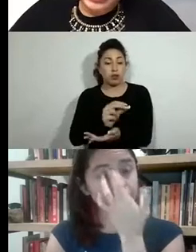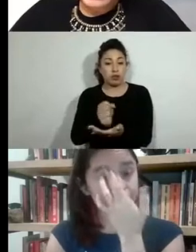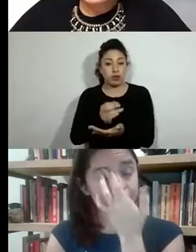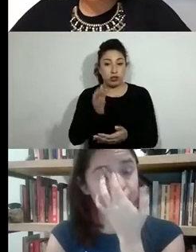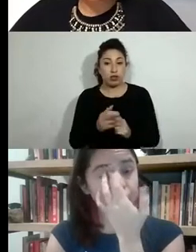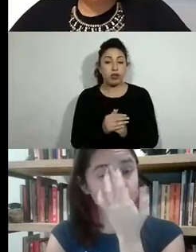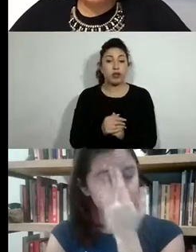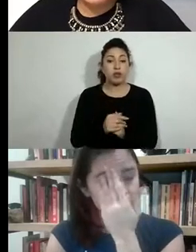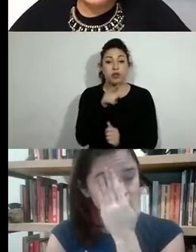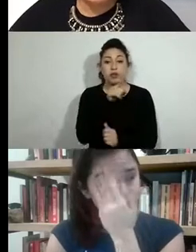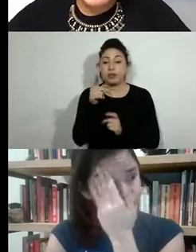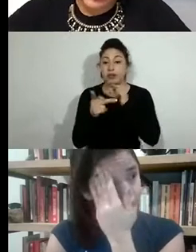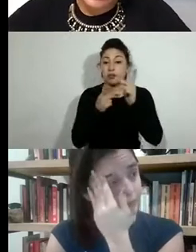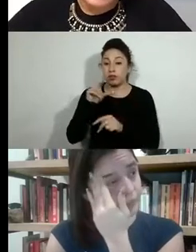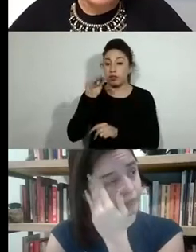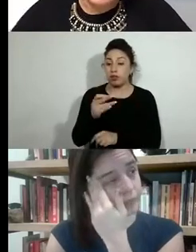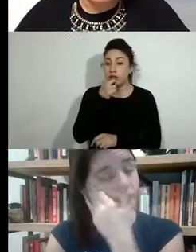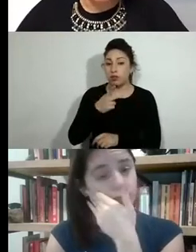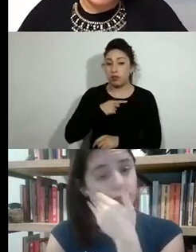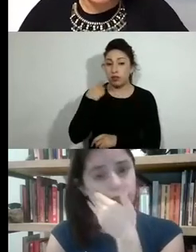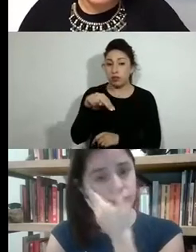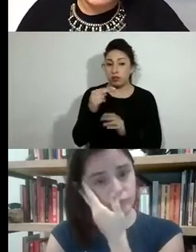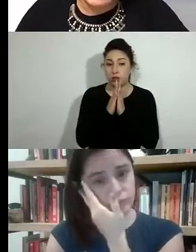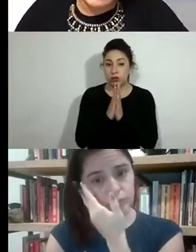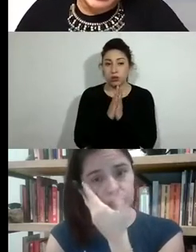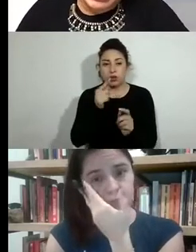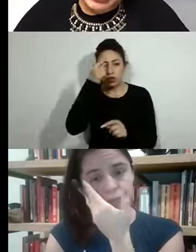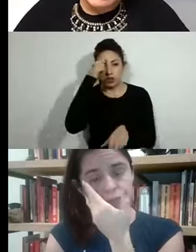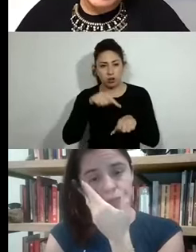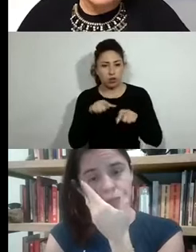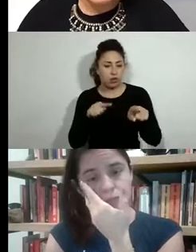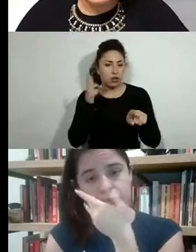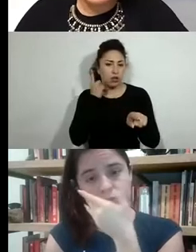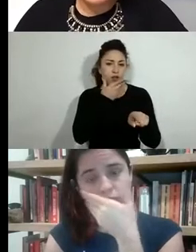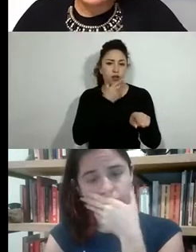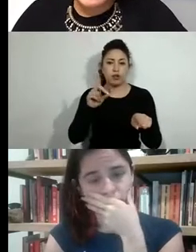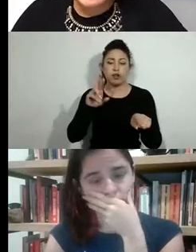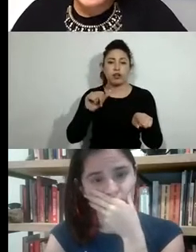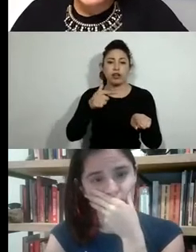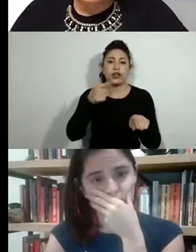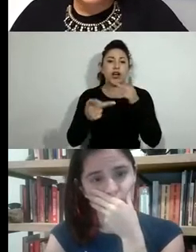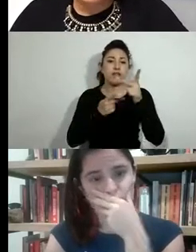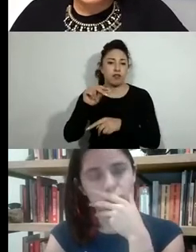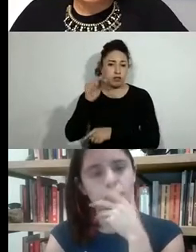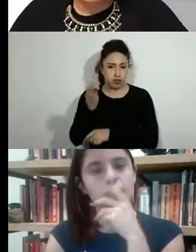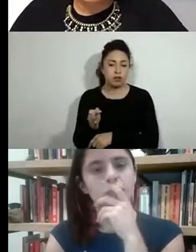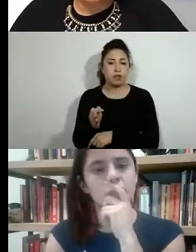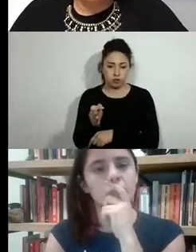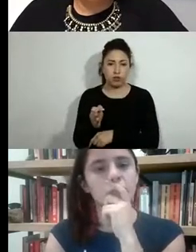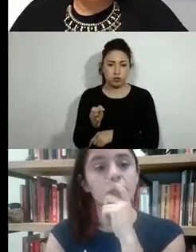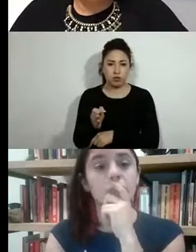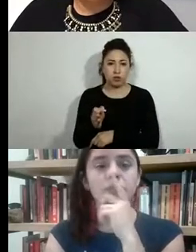en contra? Si es así, favor de manifestarlo. Ya había comentado el diputado Dorin que él se manifestaba en contra. Por lo